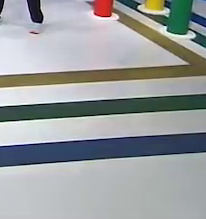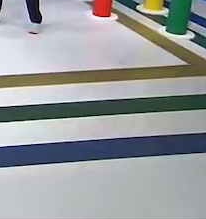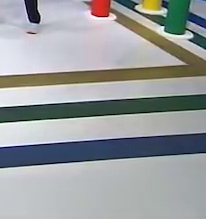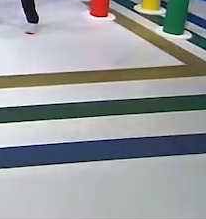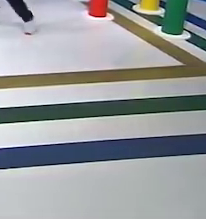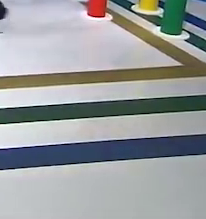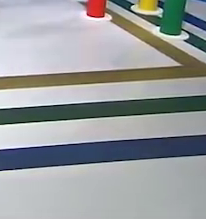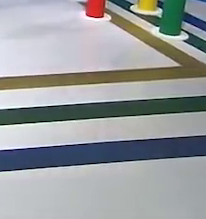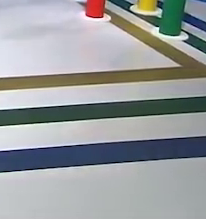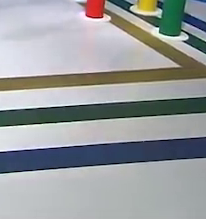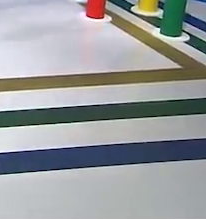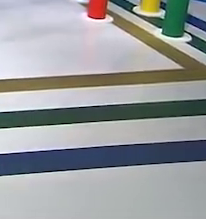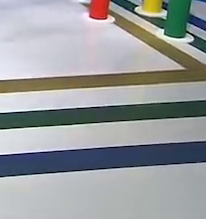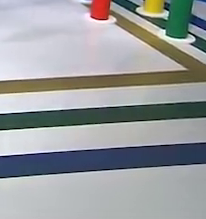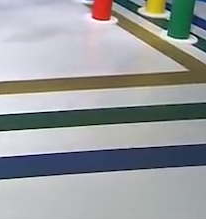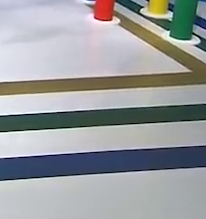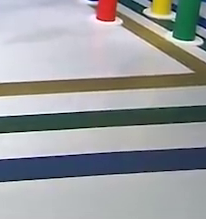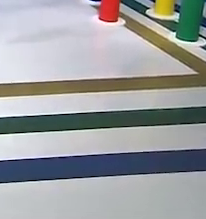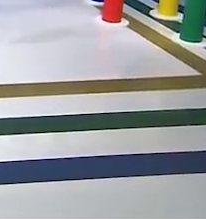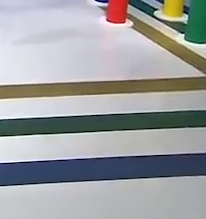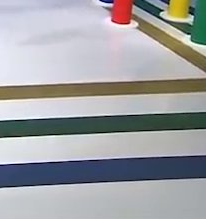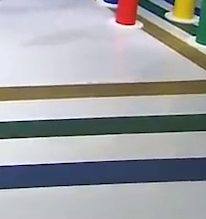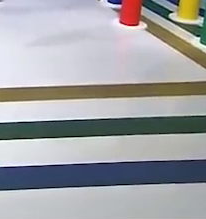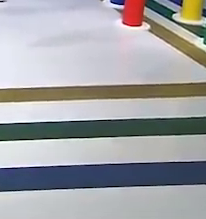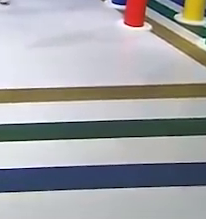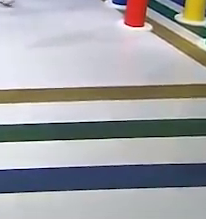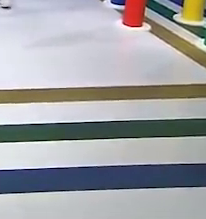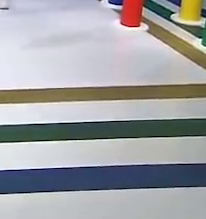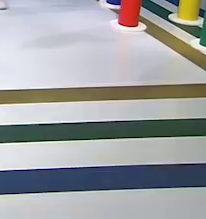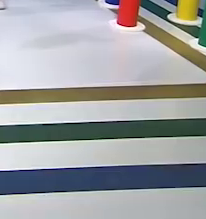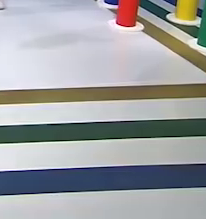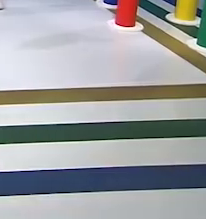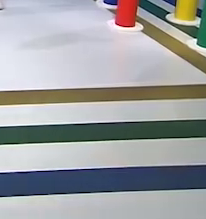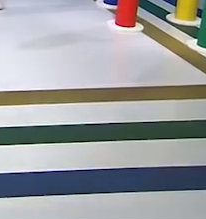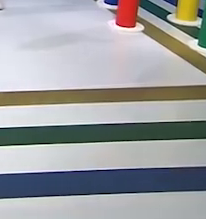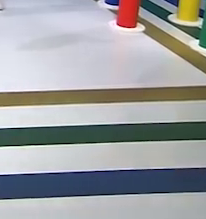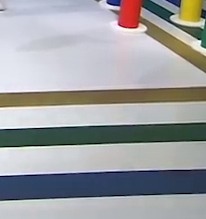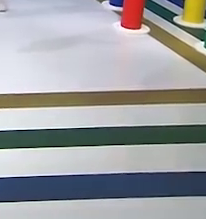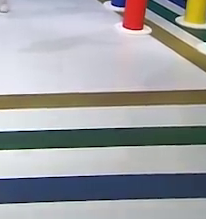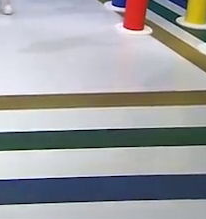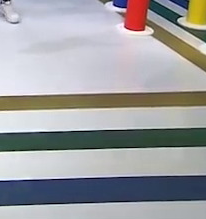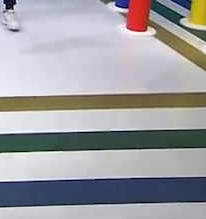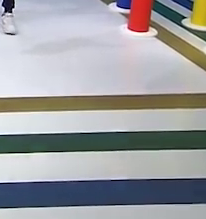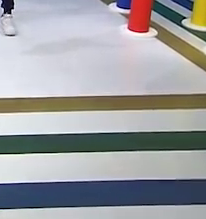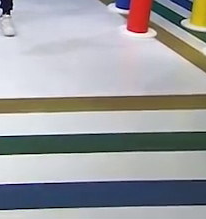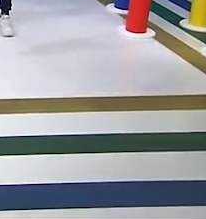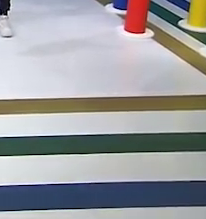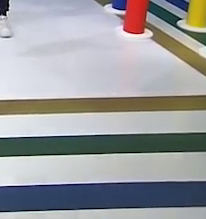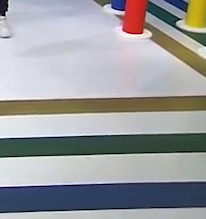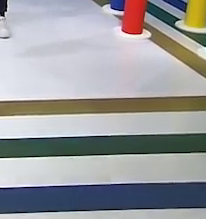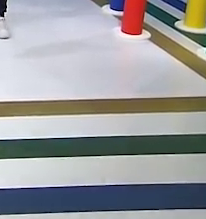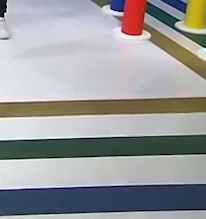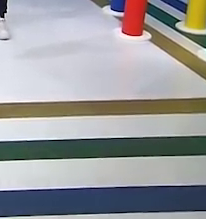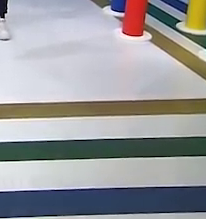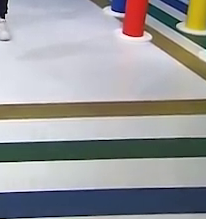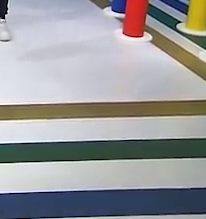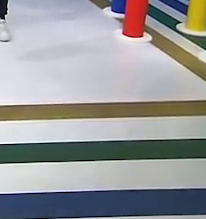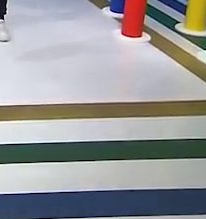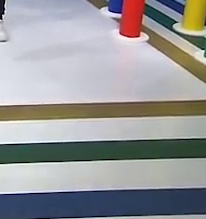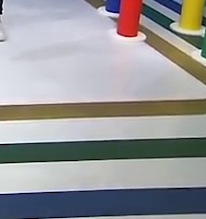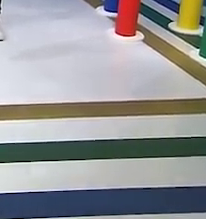Sí. Cuaderno con un pie. La hoja se rodea. Las pelotitas se saltan. La hoja se rodea.